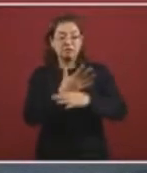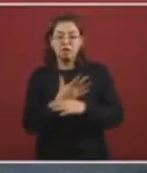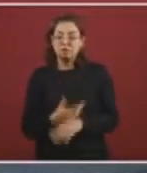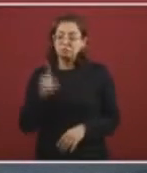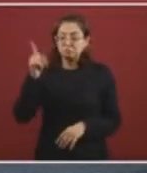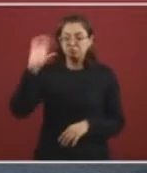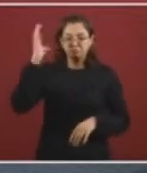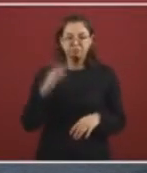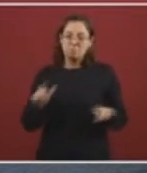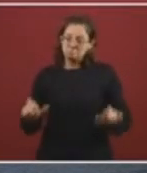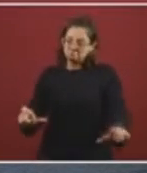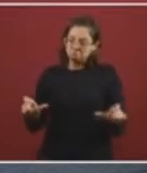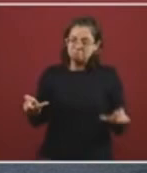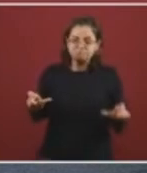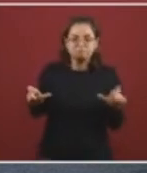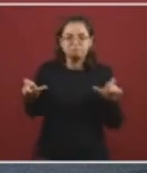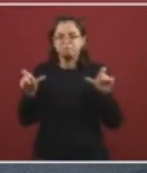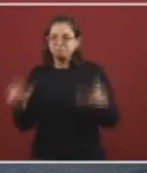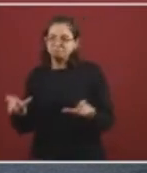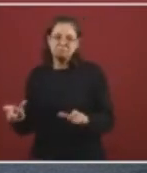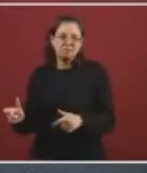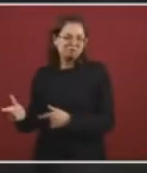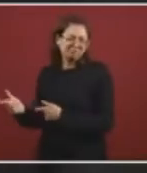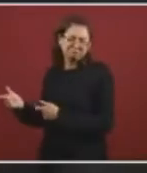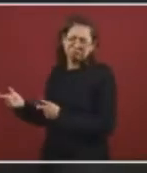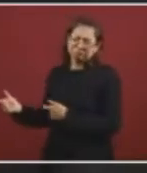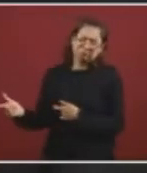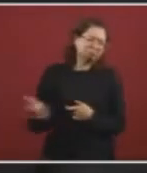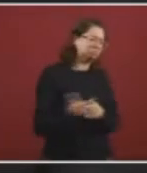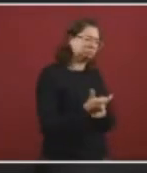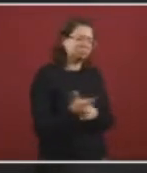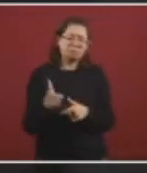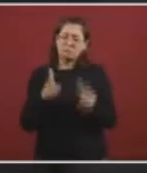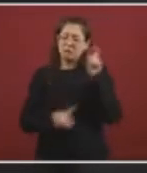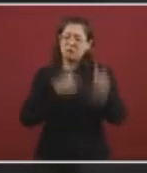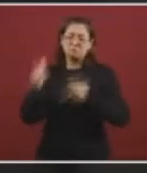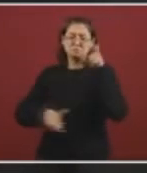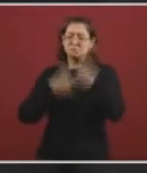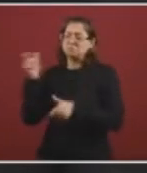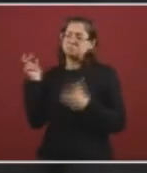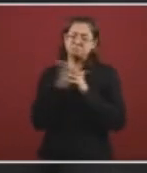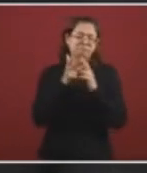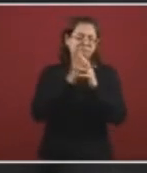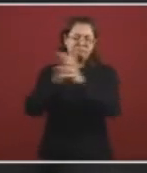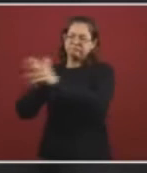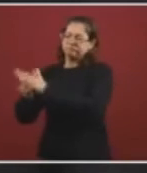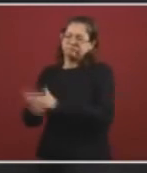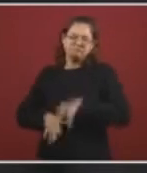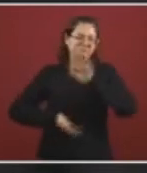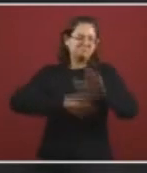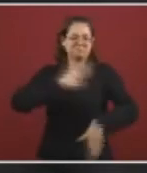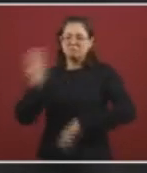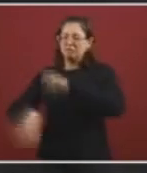en Culiacán y que a sangre y fuego había que hacer valer